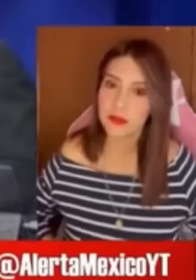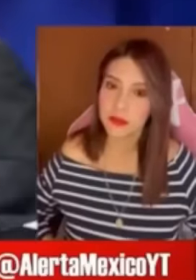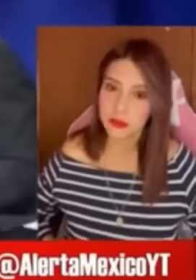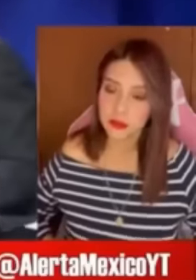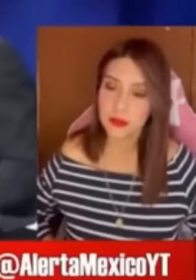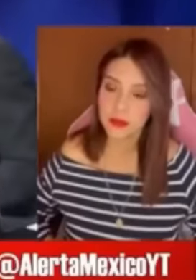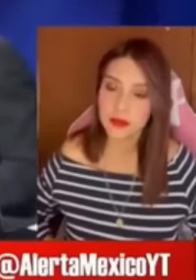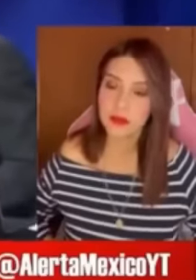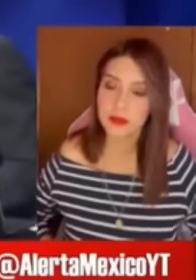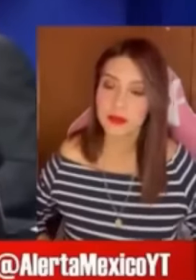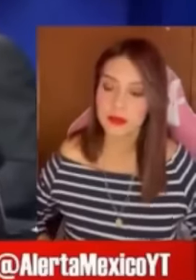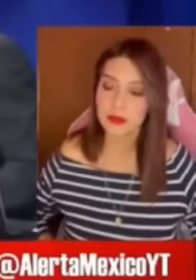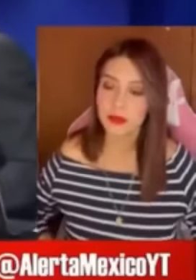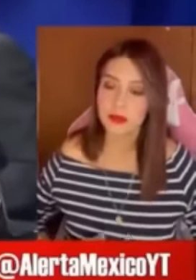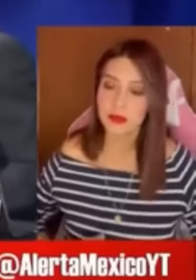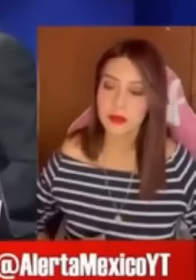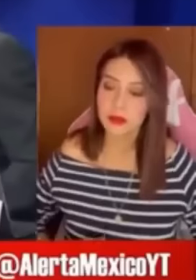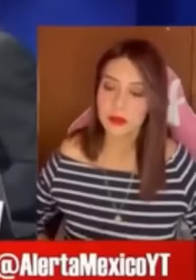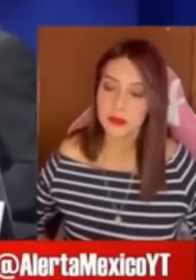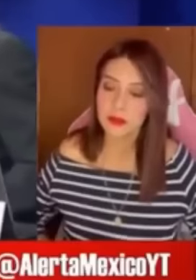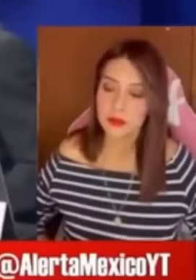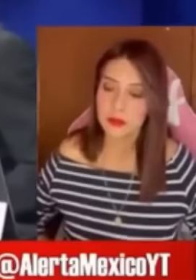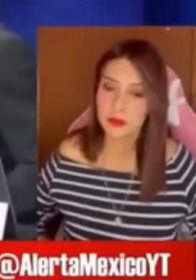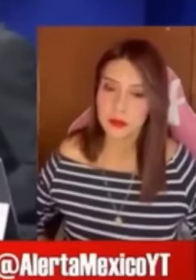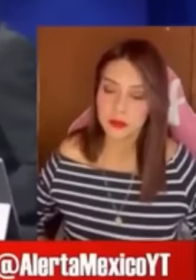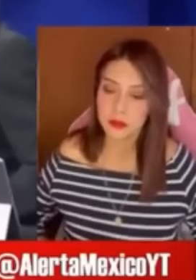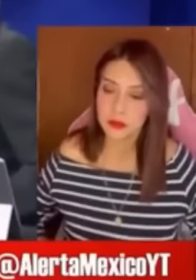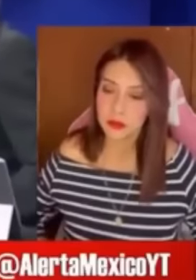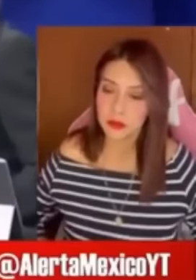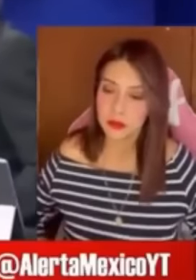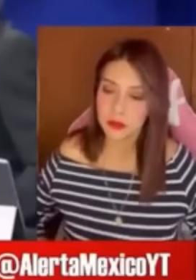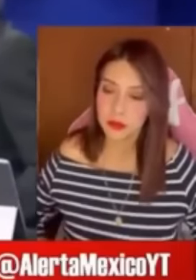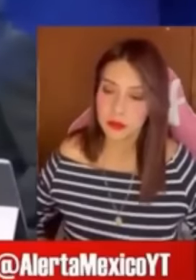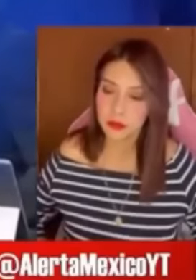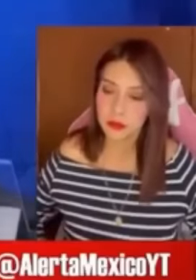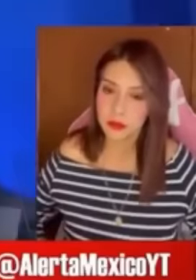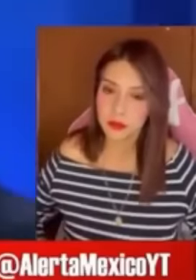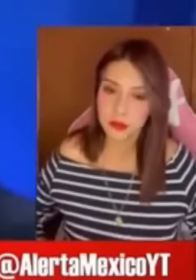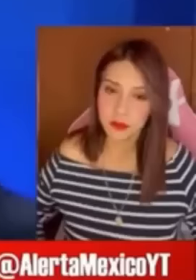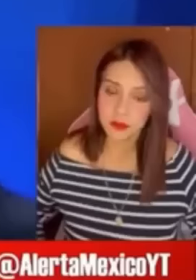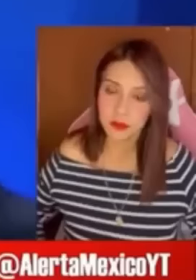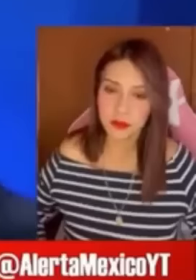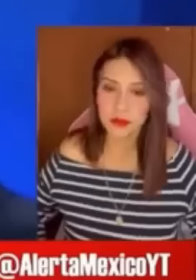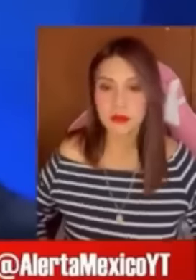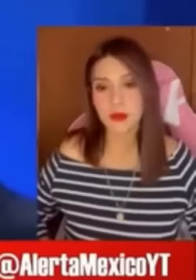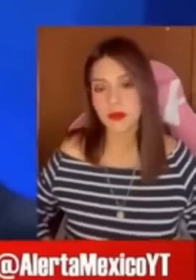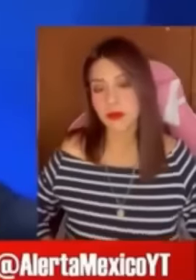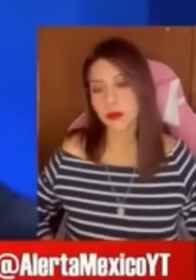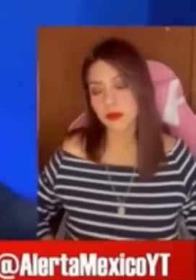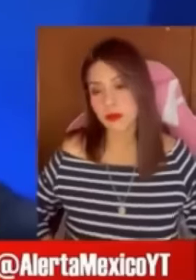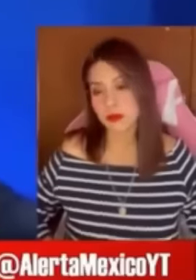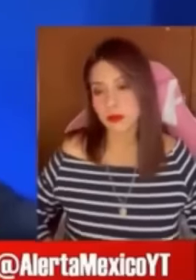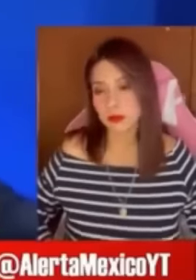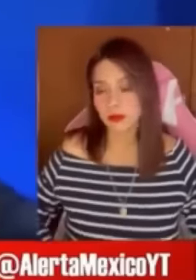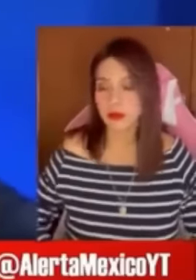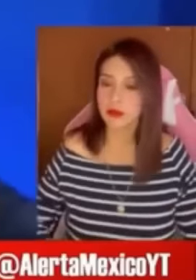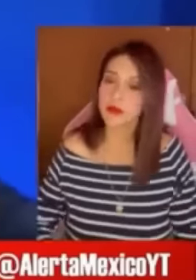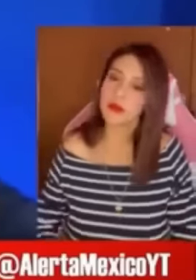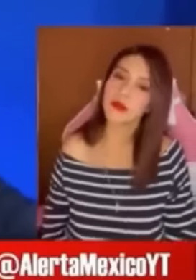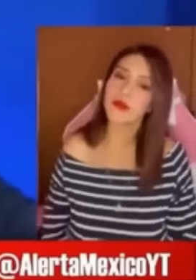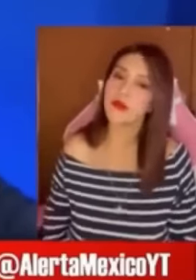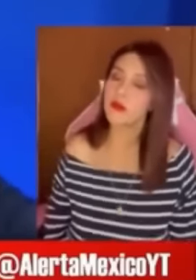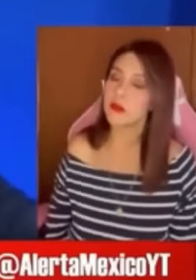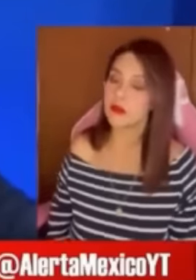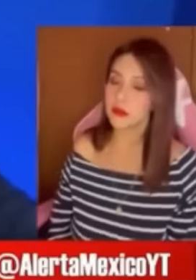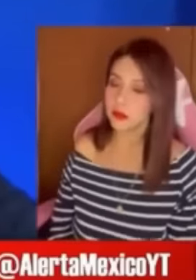esfuerzo para tratar de contribuir. Entonces creo que el logro fue muy bueno respecto al grave riesgo en el que nos encontramos, porque en ese